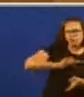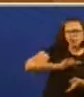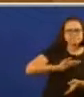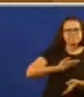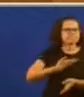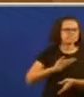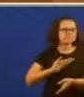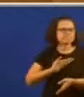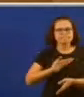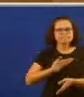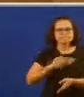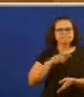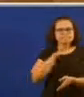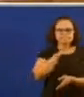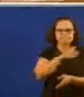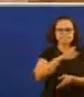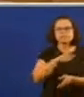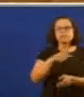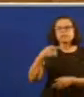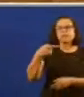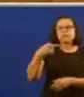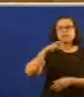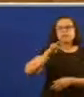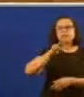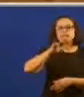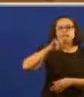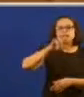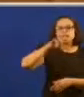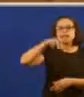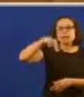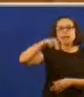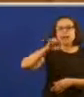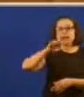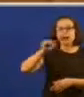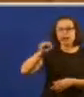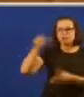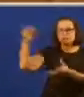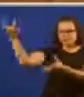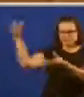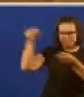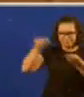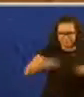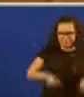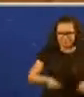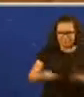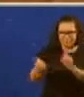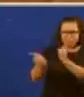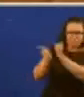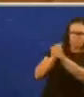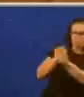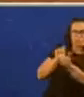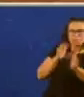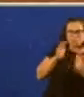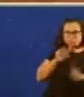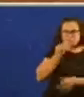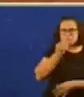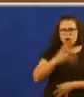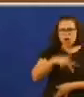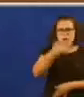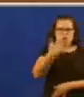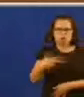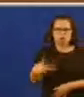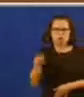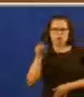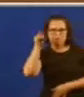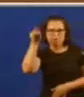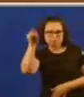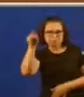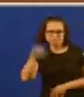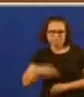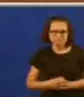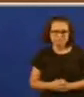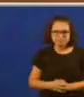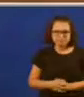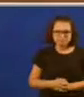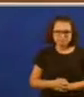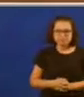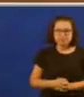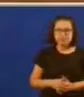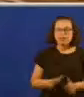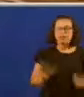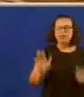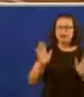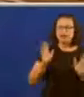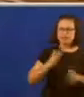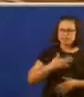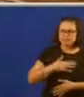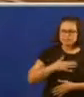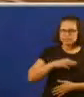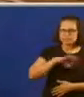o modelo de Guinea cando podía ter apostado por imitar a Noruega ou a Dinamarca hai hai señor Feijó